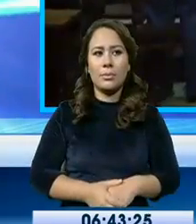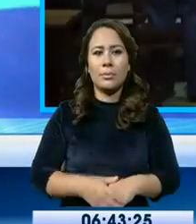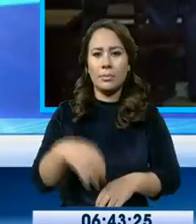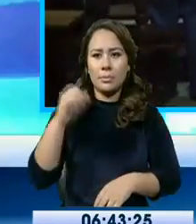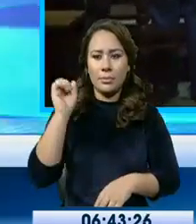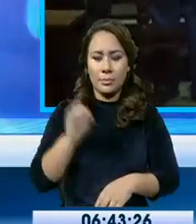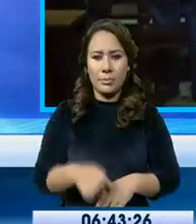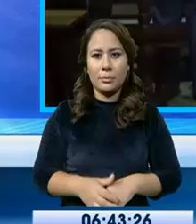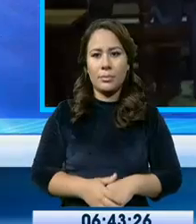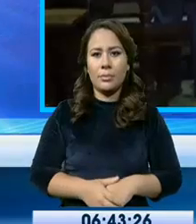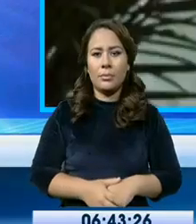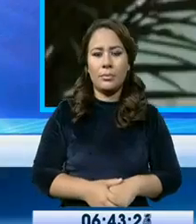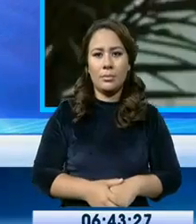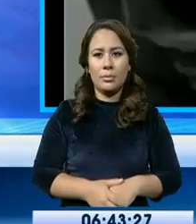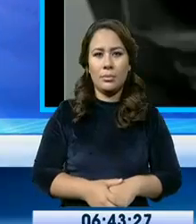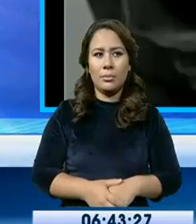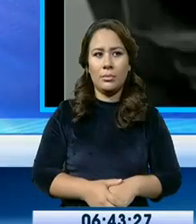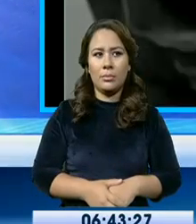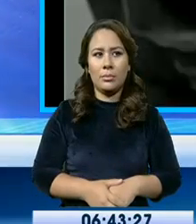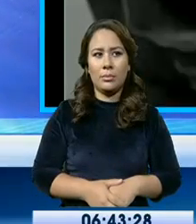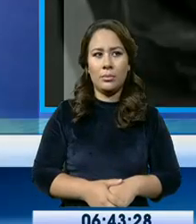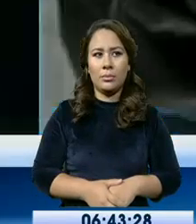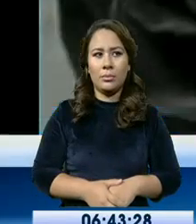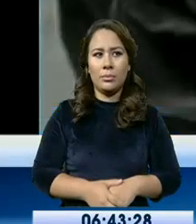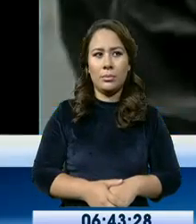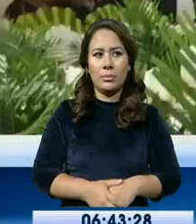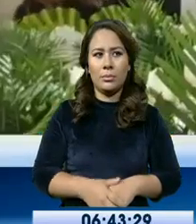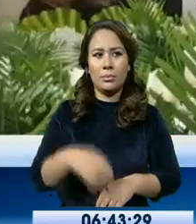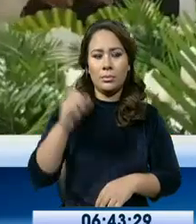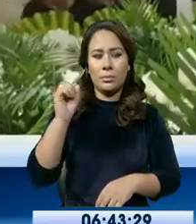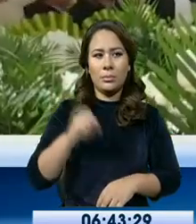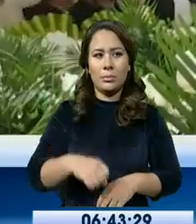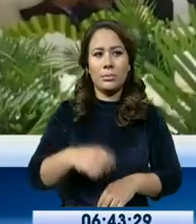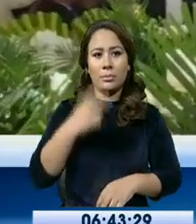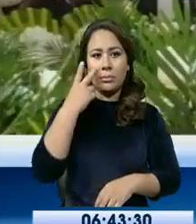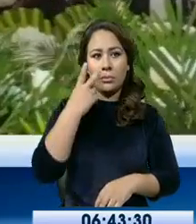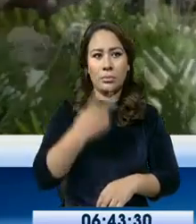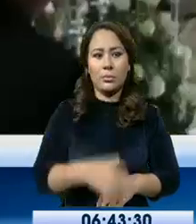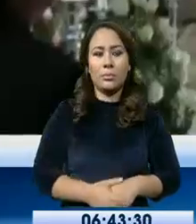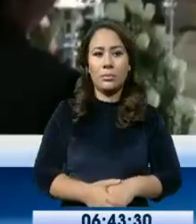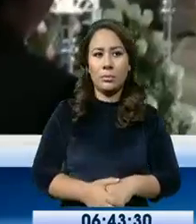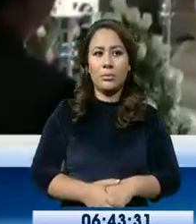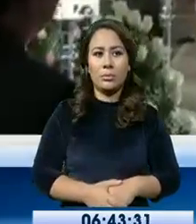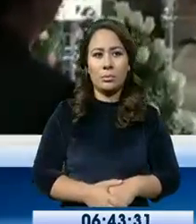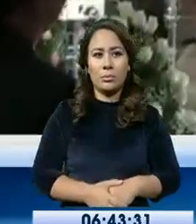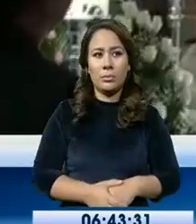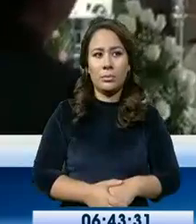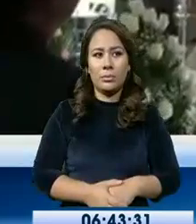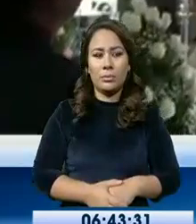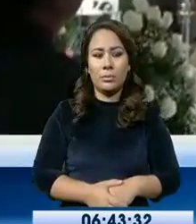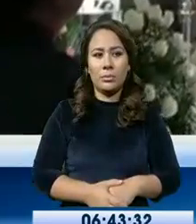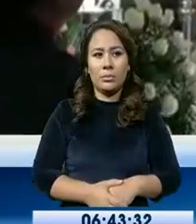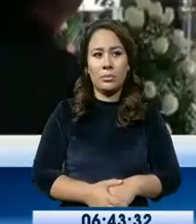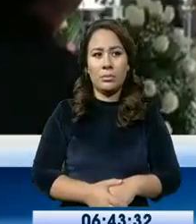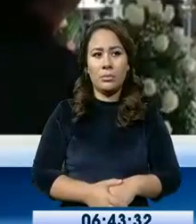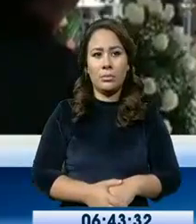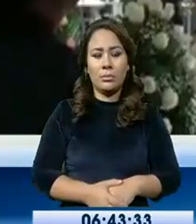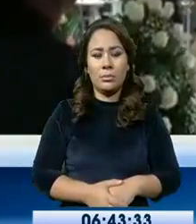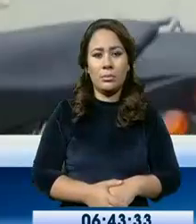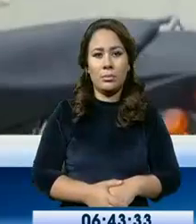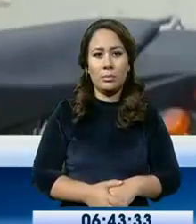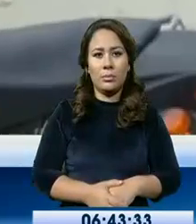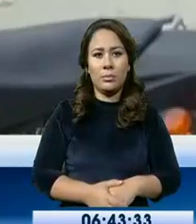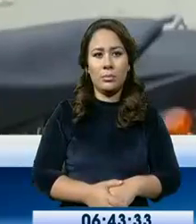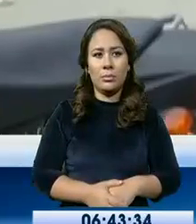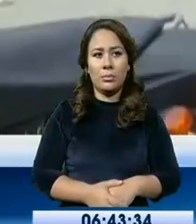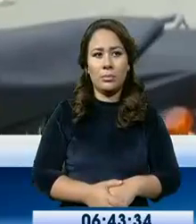poder, de alguna manera, velarla. Vamos a ver, aquí tenemos a Marcela Constante.